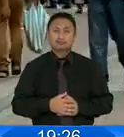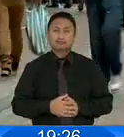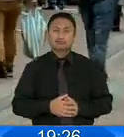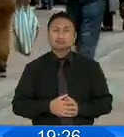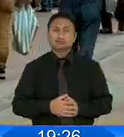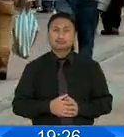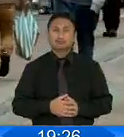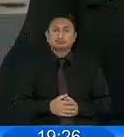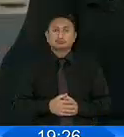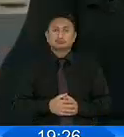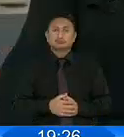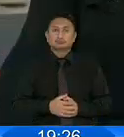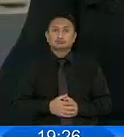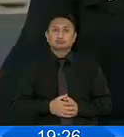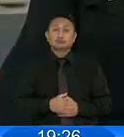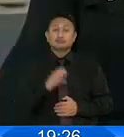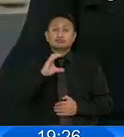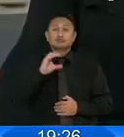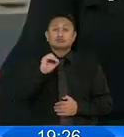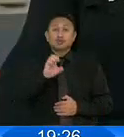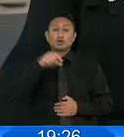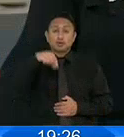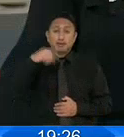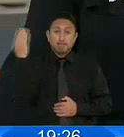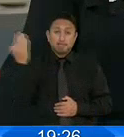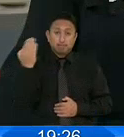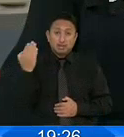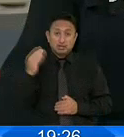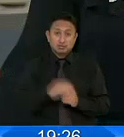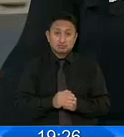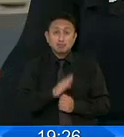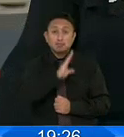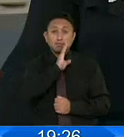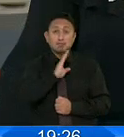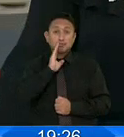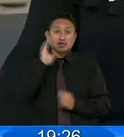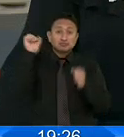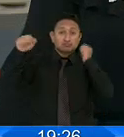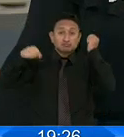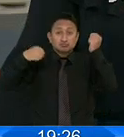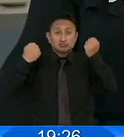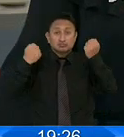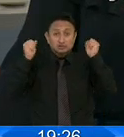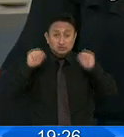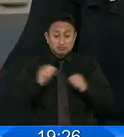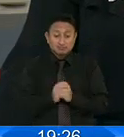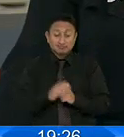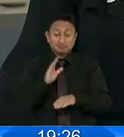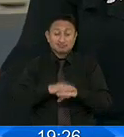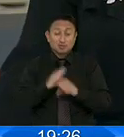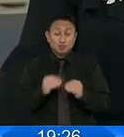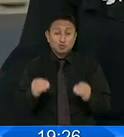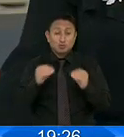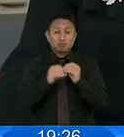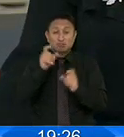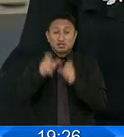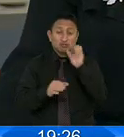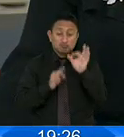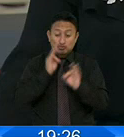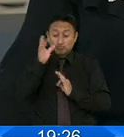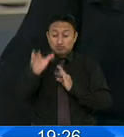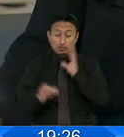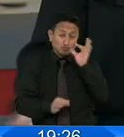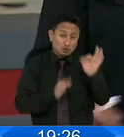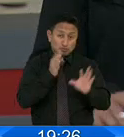Cadena. El COE de Baños decidió cerrar bares, discotecas y karaokes por el incremento de casos confirmados de coronavirus.